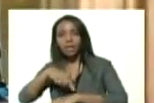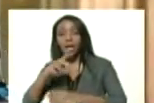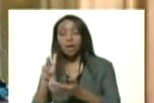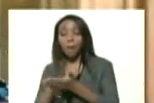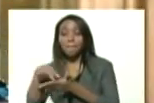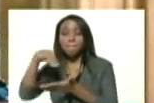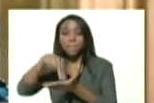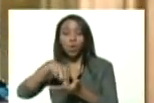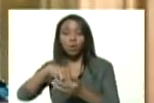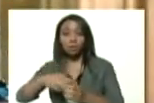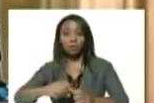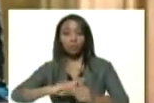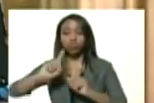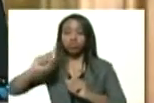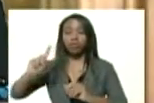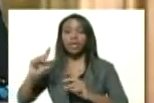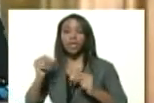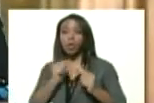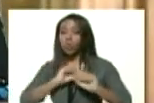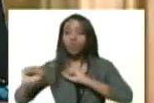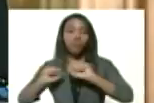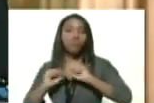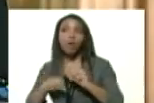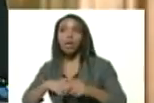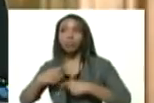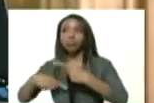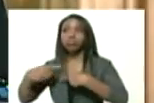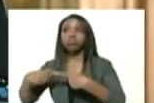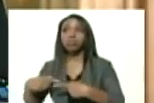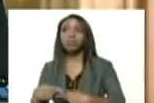levanto enérgico y no paro verdad silió